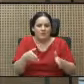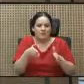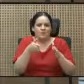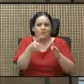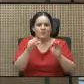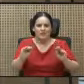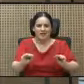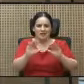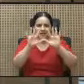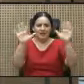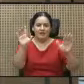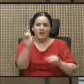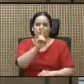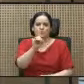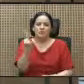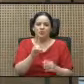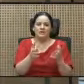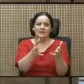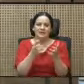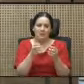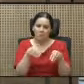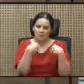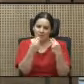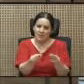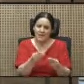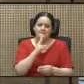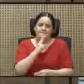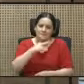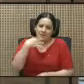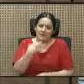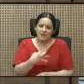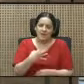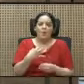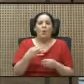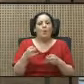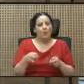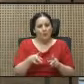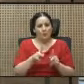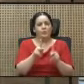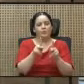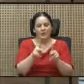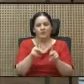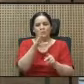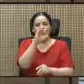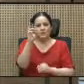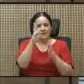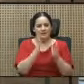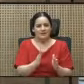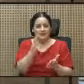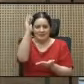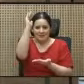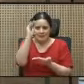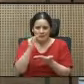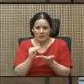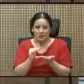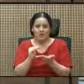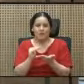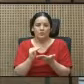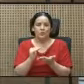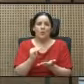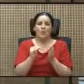ruta en donde queremos darle verdaderas oportunidades a los costarricenses, disminuyendo el costo de